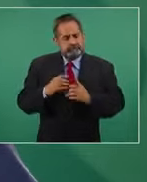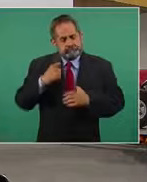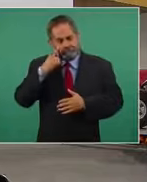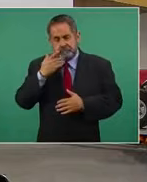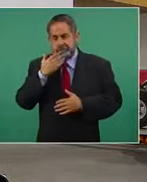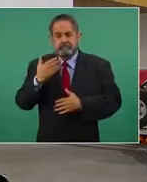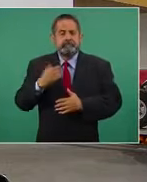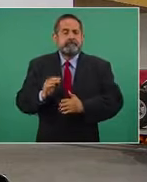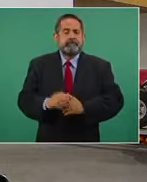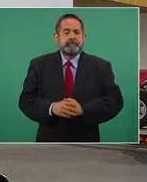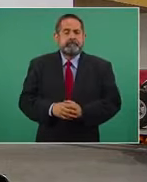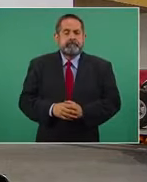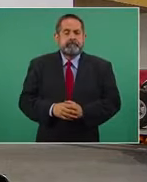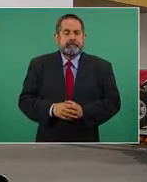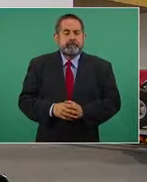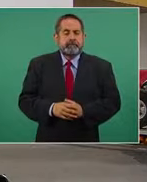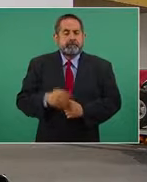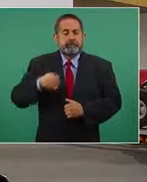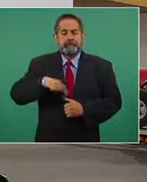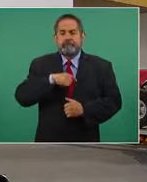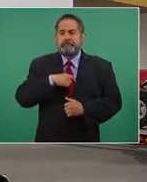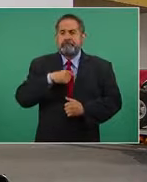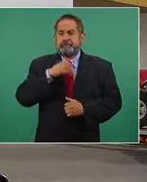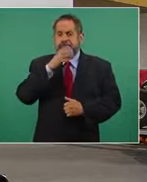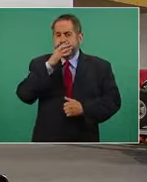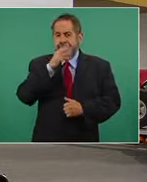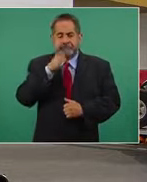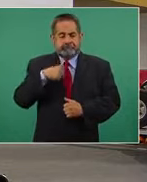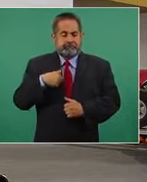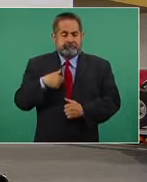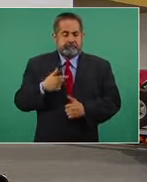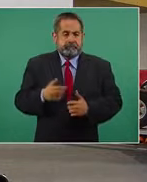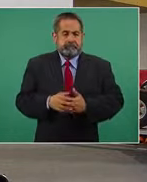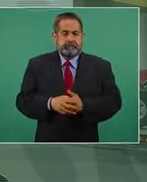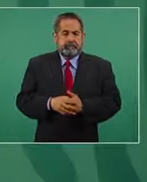ojos. No podemos nosotros